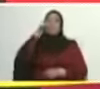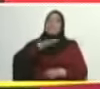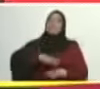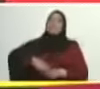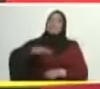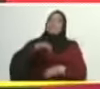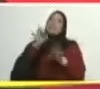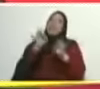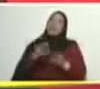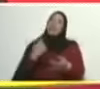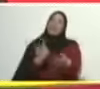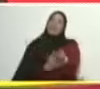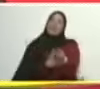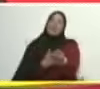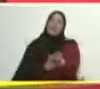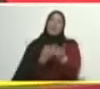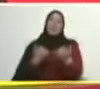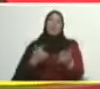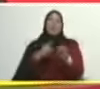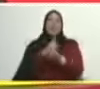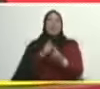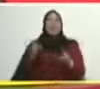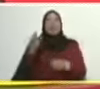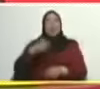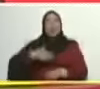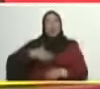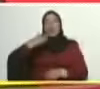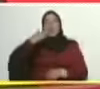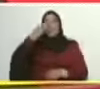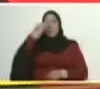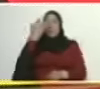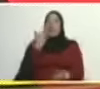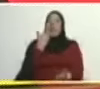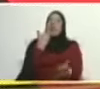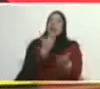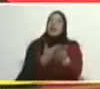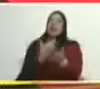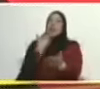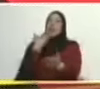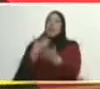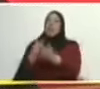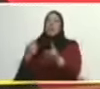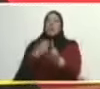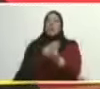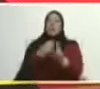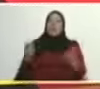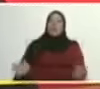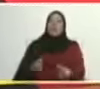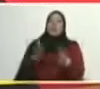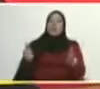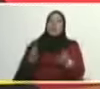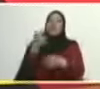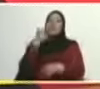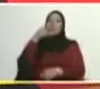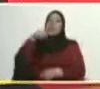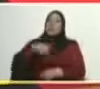de Europa del Este, del Oriente Medio y del Asia, con la violencia como principal herramienta.